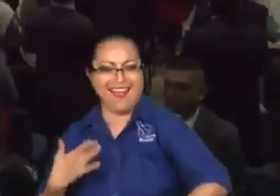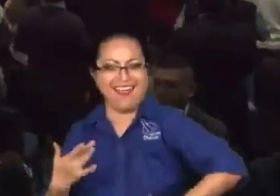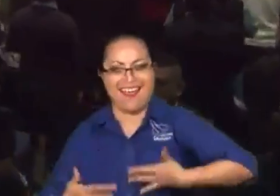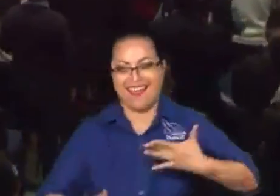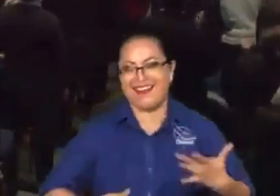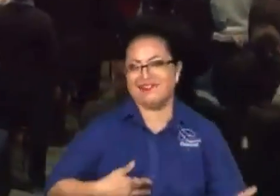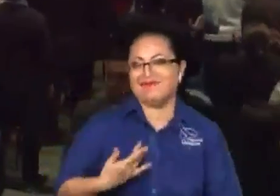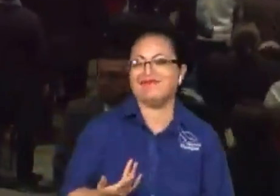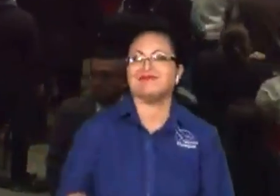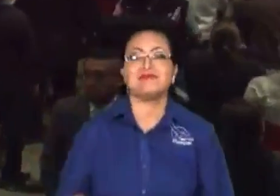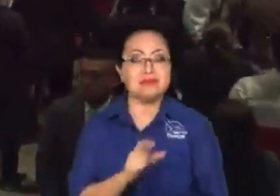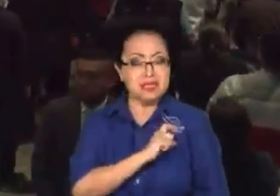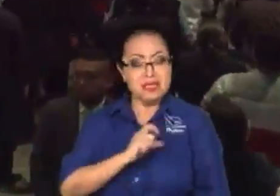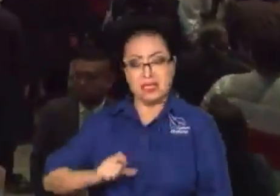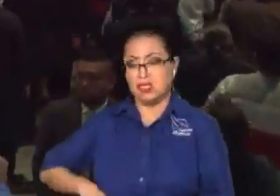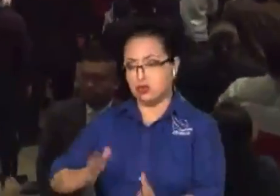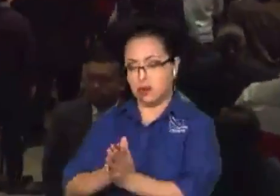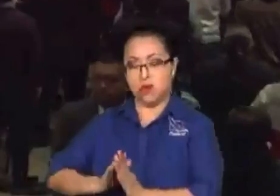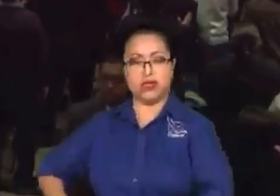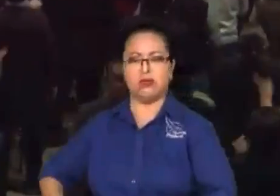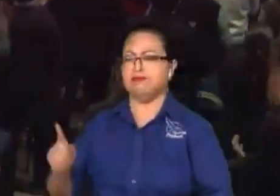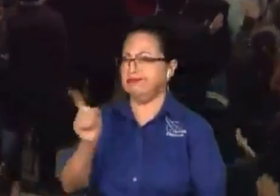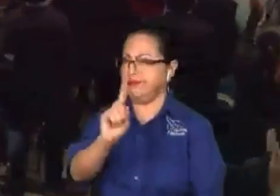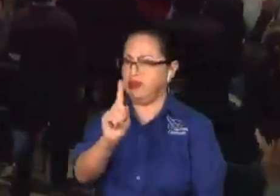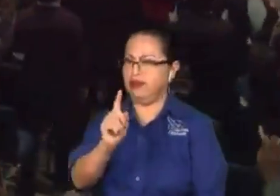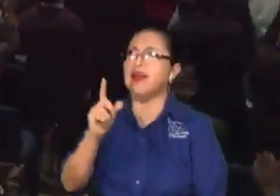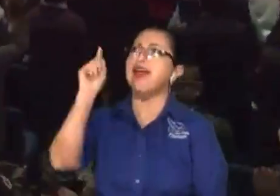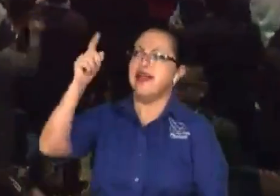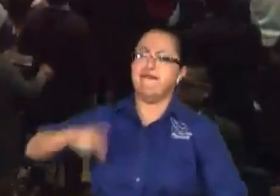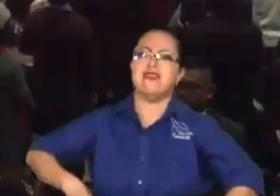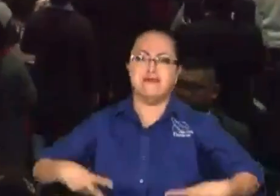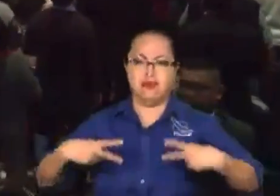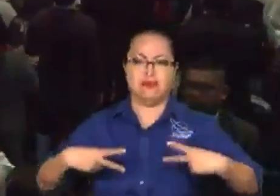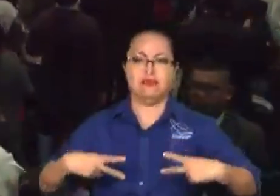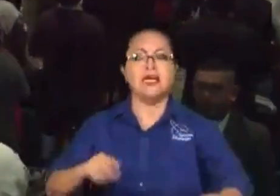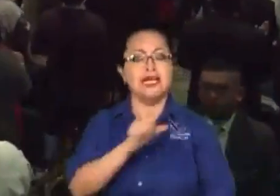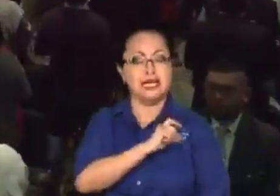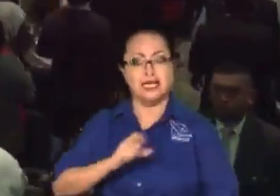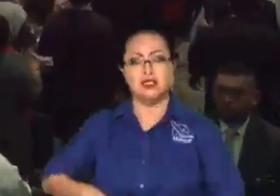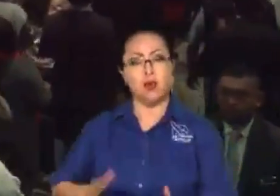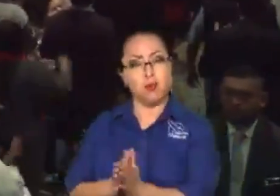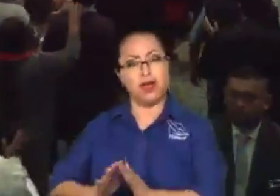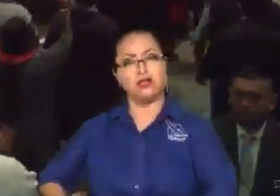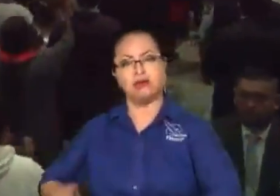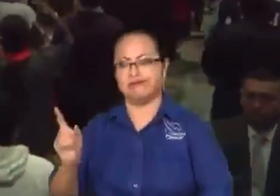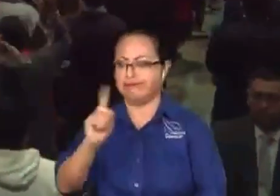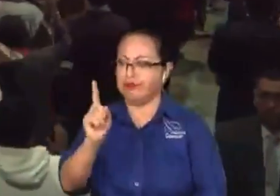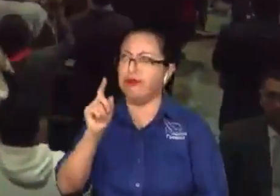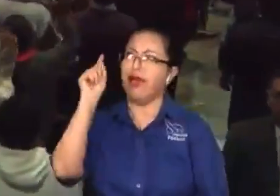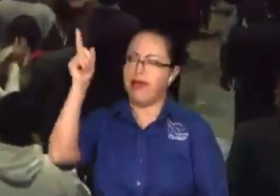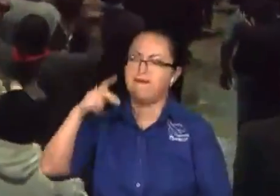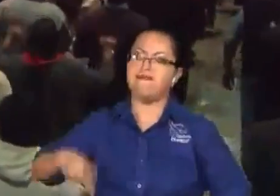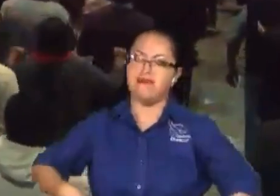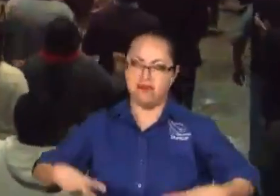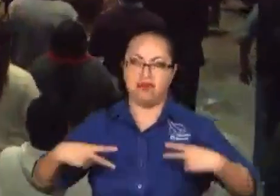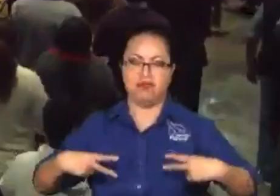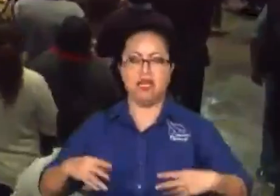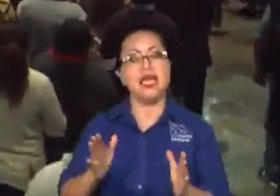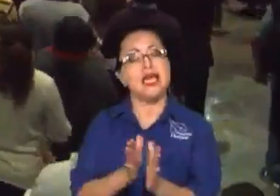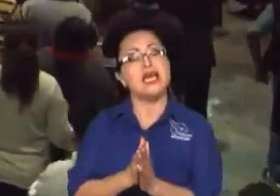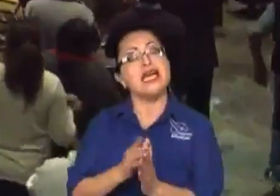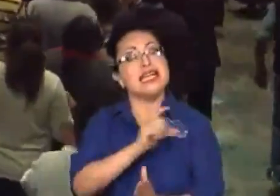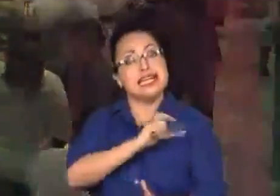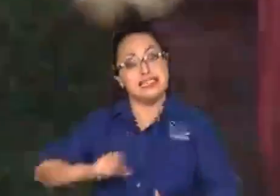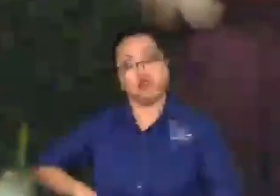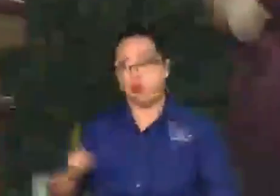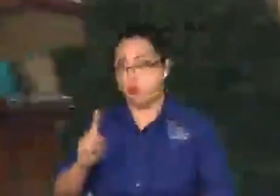ser. Y Cristo no está muerto, está vivo. Cristo no está muerto, Él está vivo. Cristo no